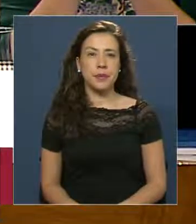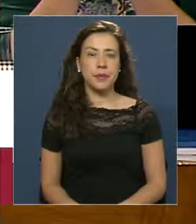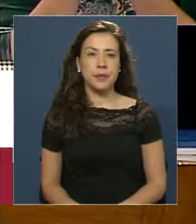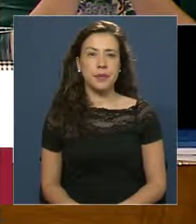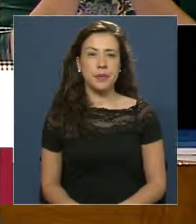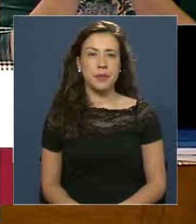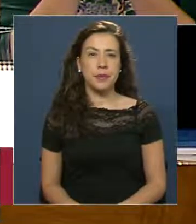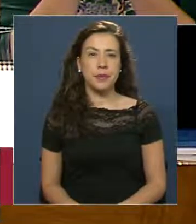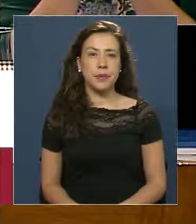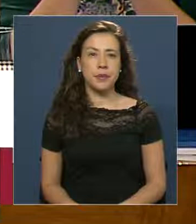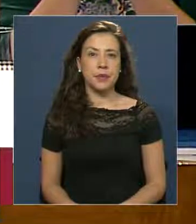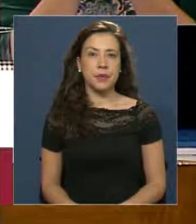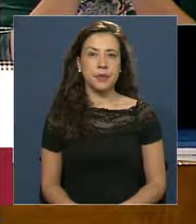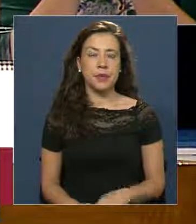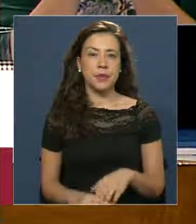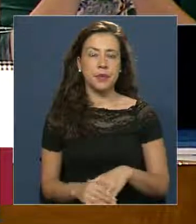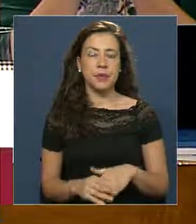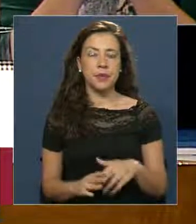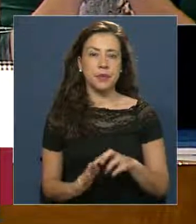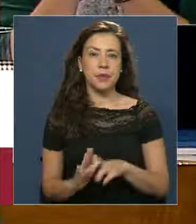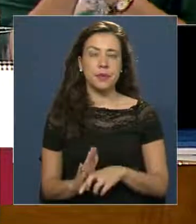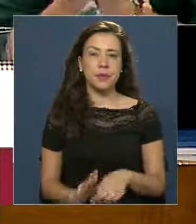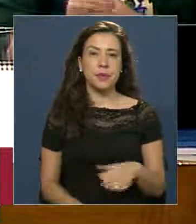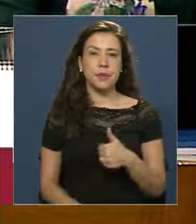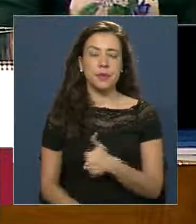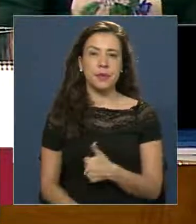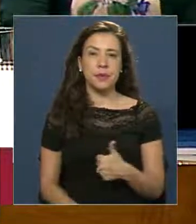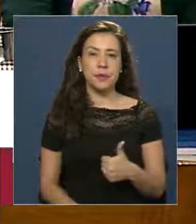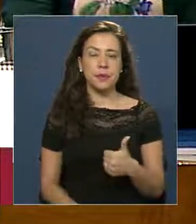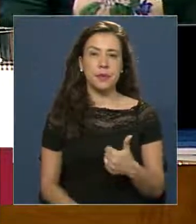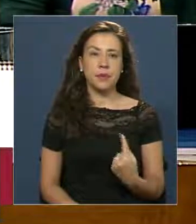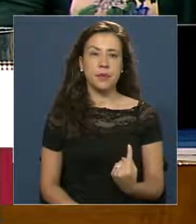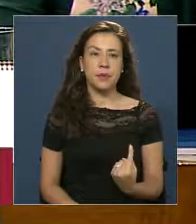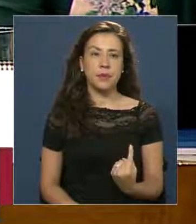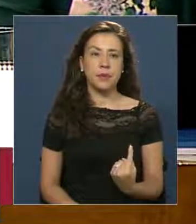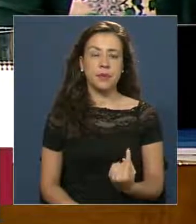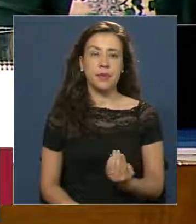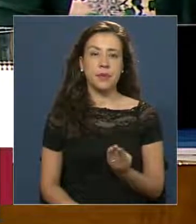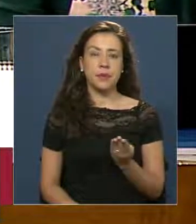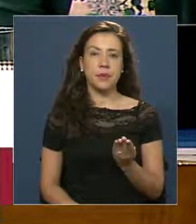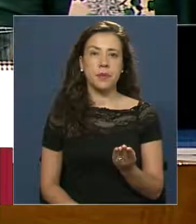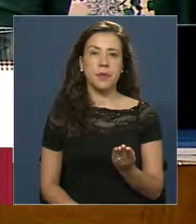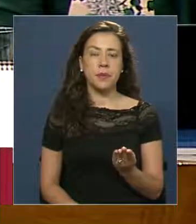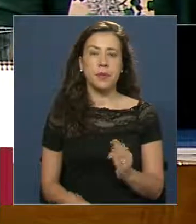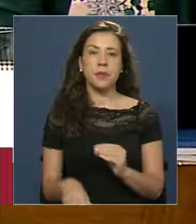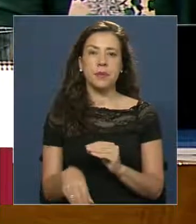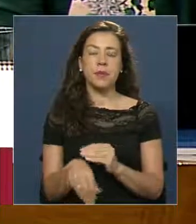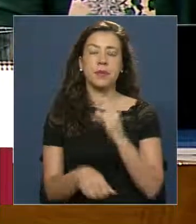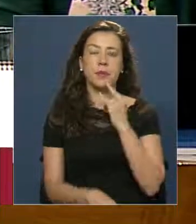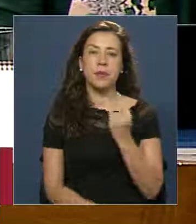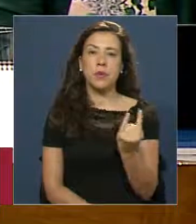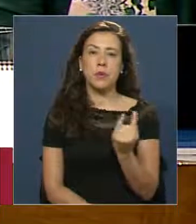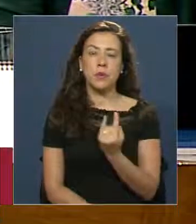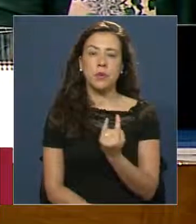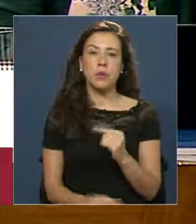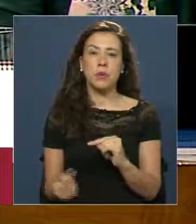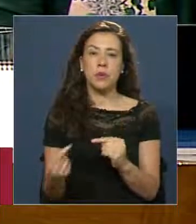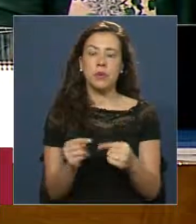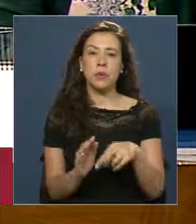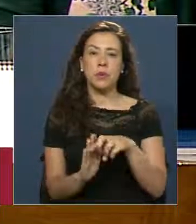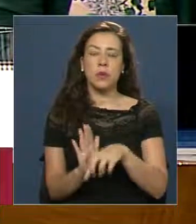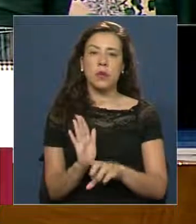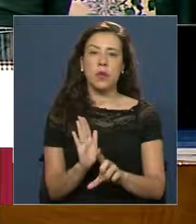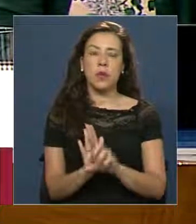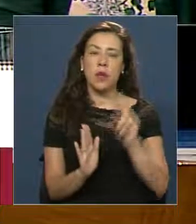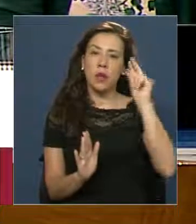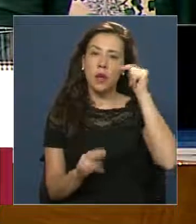En votación, la resolución número 661, que solicita hacer presente la urgencia en la discusión del proyecto de